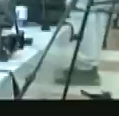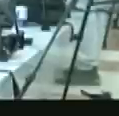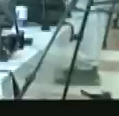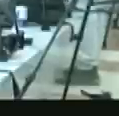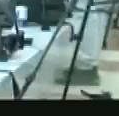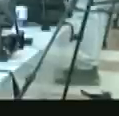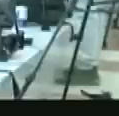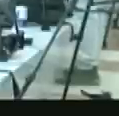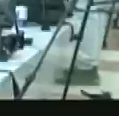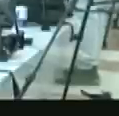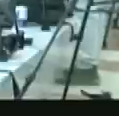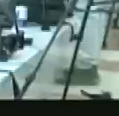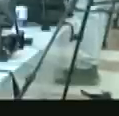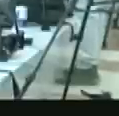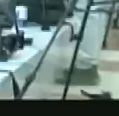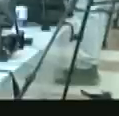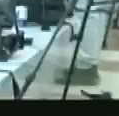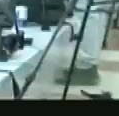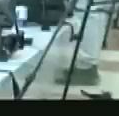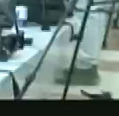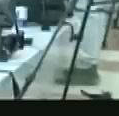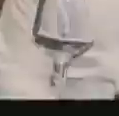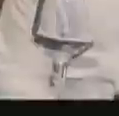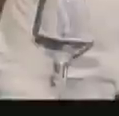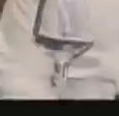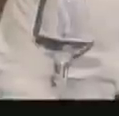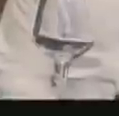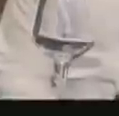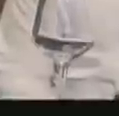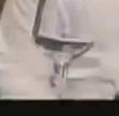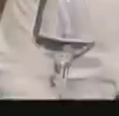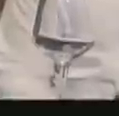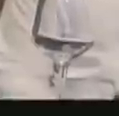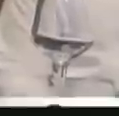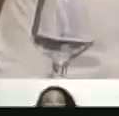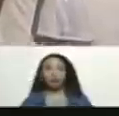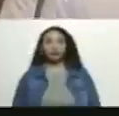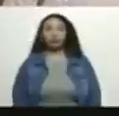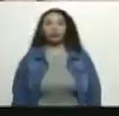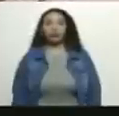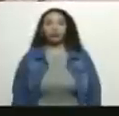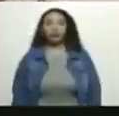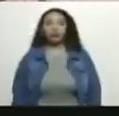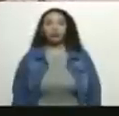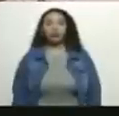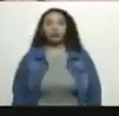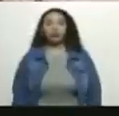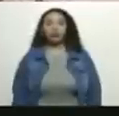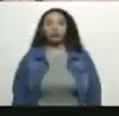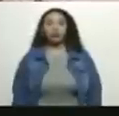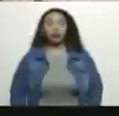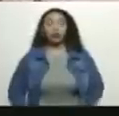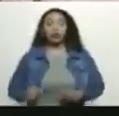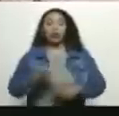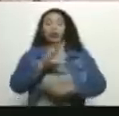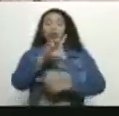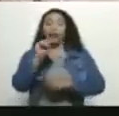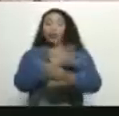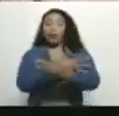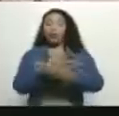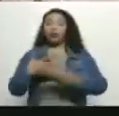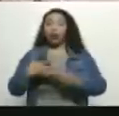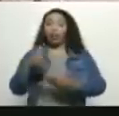Interviene en este momento el canciller de la República, Iván Gil. Mariana de Venezuela, Nicolás Maduro Moros. Y de los 30 millones